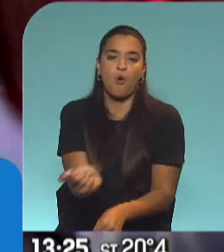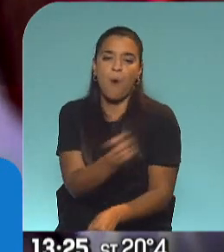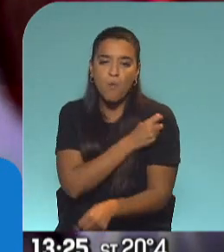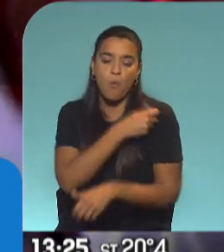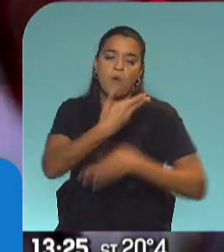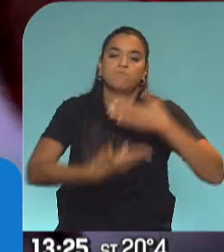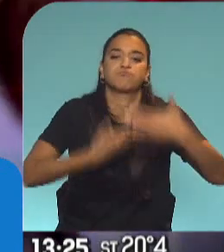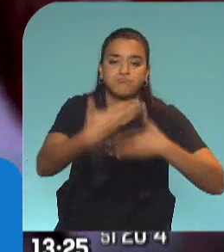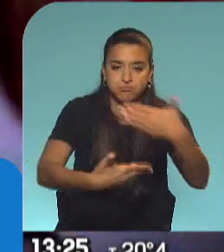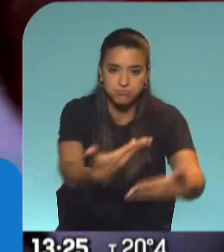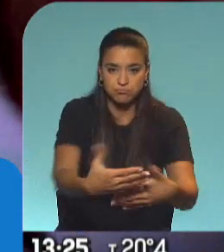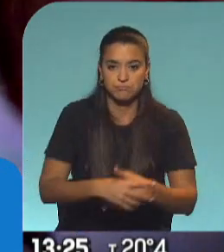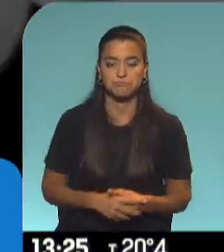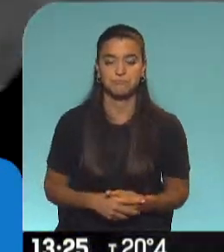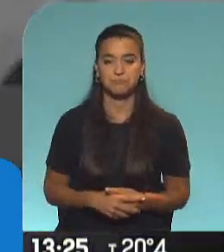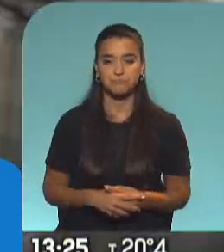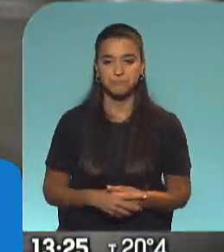and prosperity.